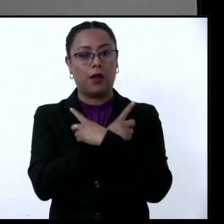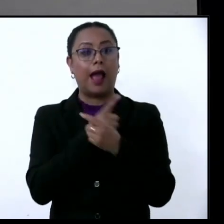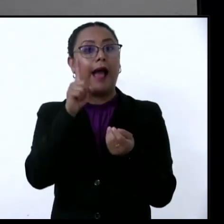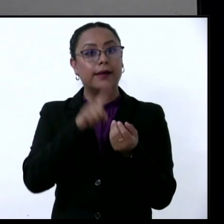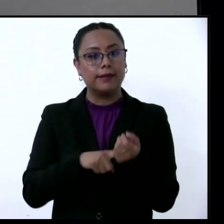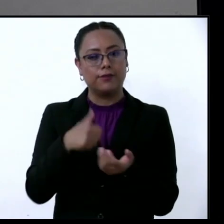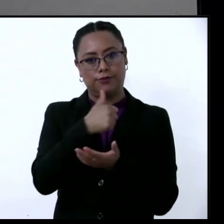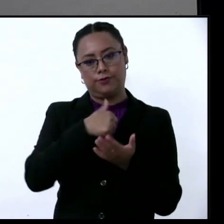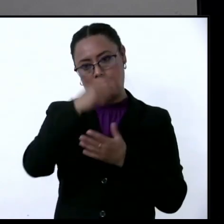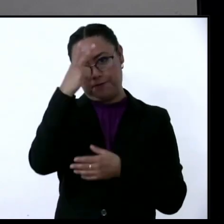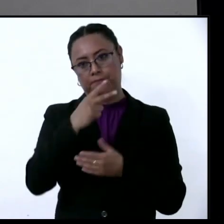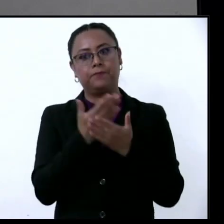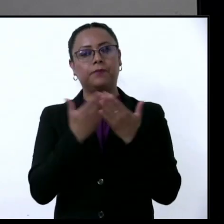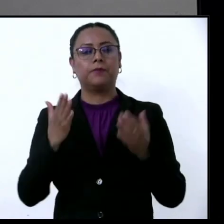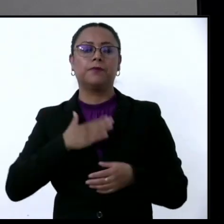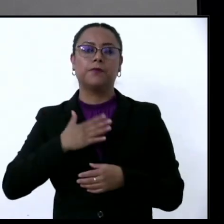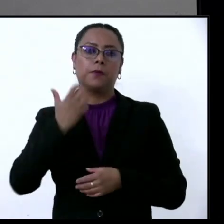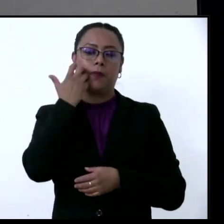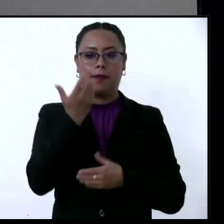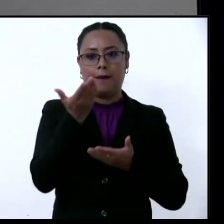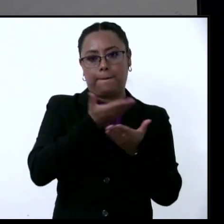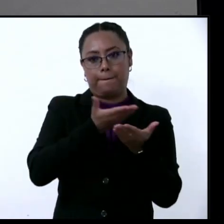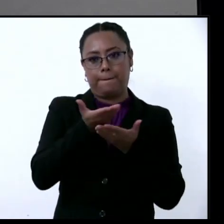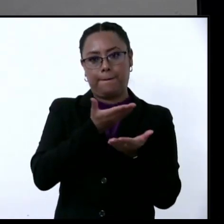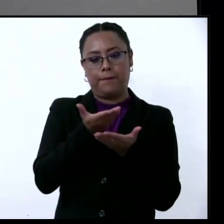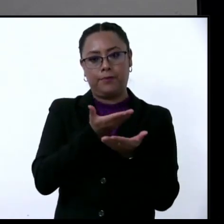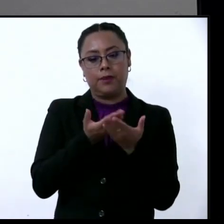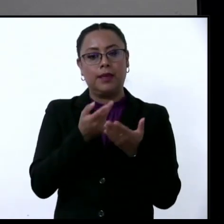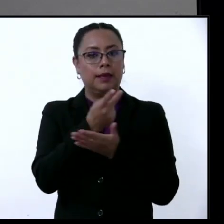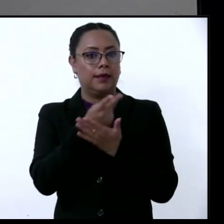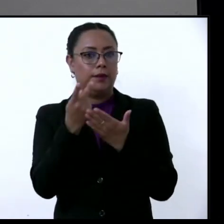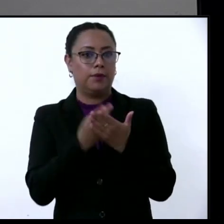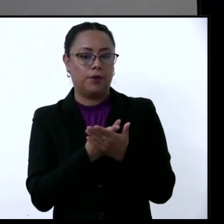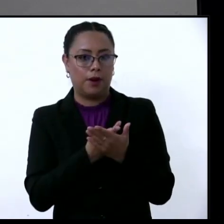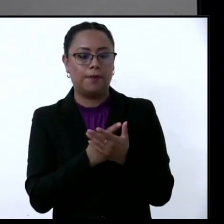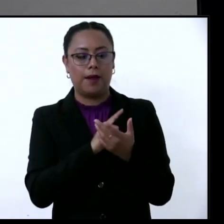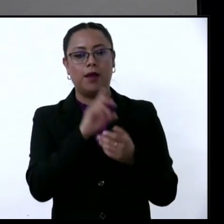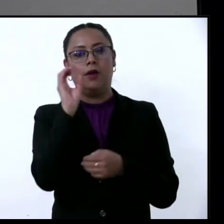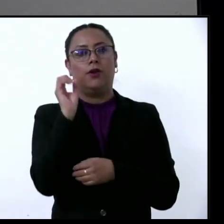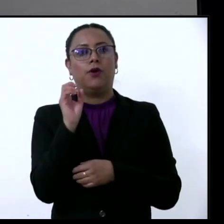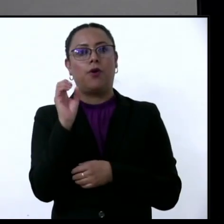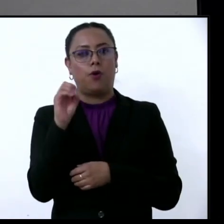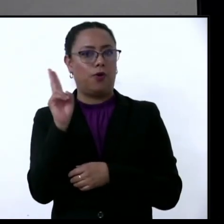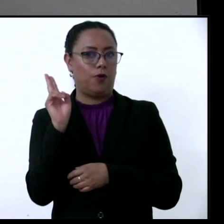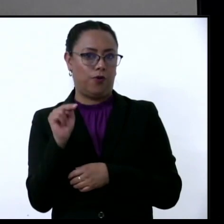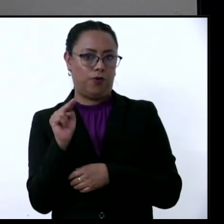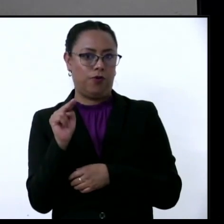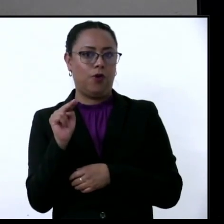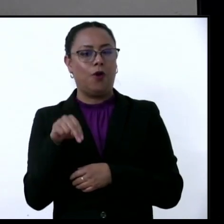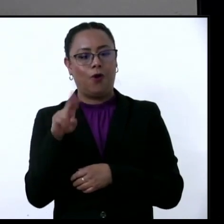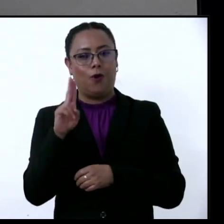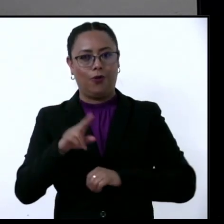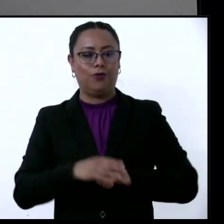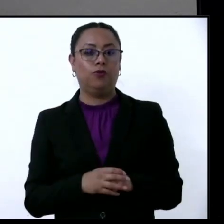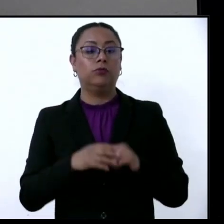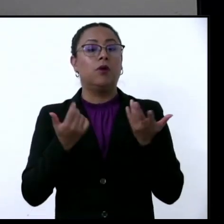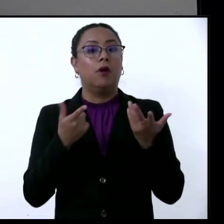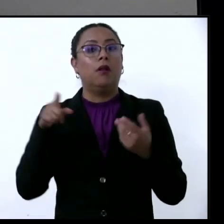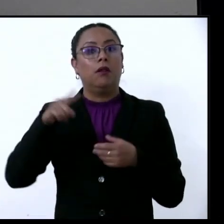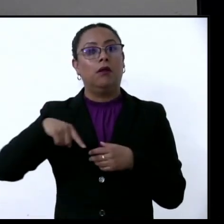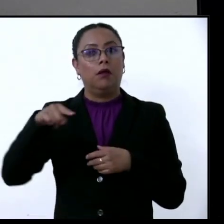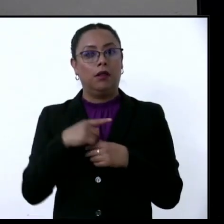ciudad. Quiero compartirles que también con el Programa de Naciones Unidas para el Desarrollo, con el PNUD, hemos